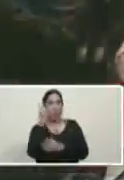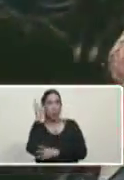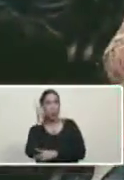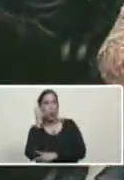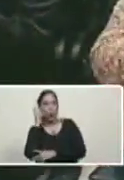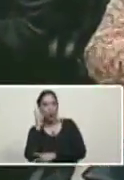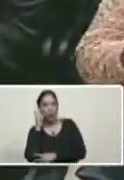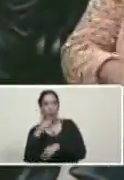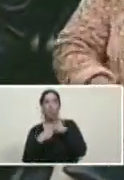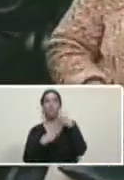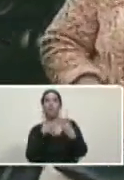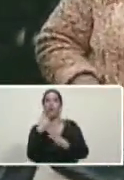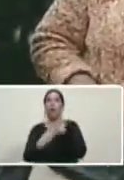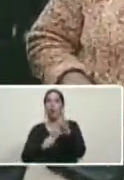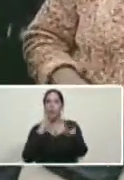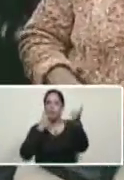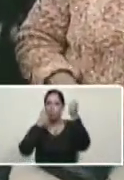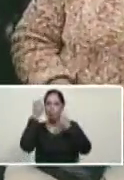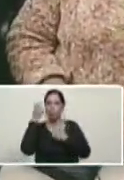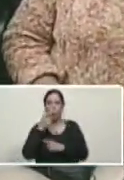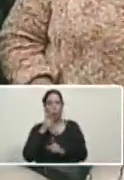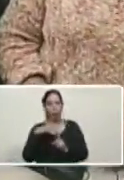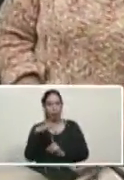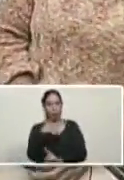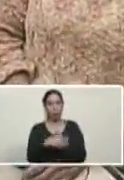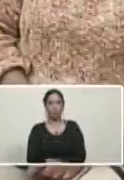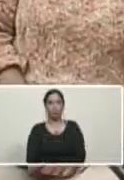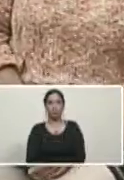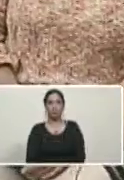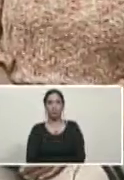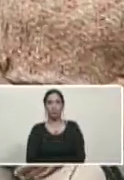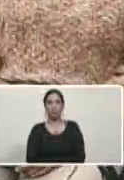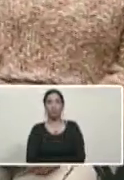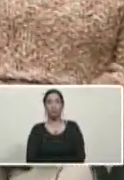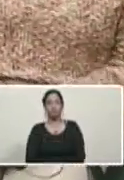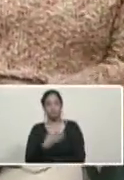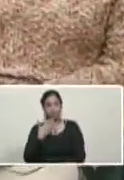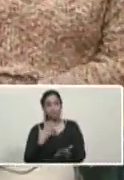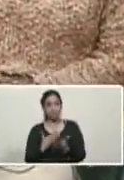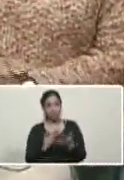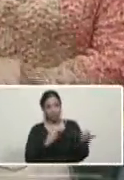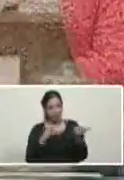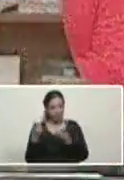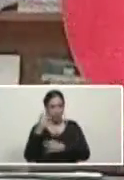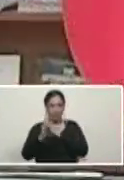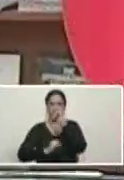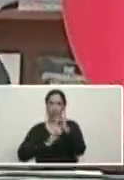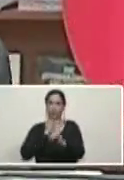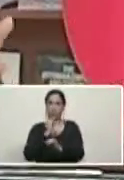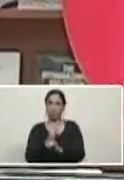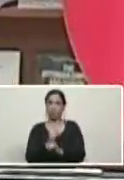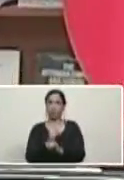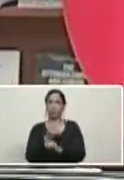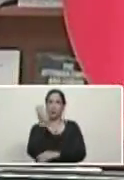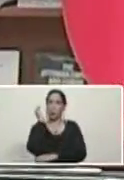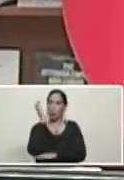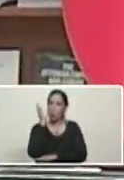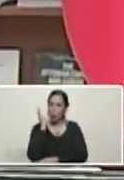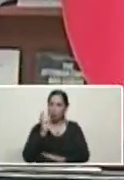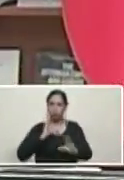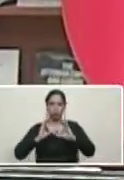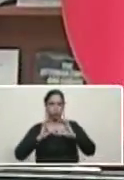Pueblo. Gracias a la presencia de nuestros invitados internacionales, tendremos conversatorios,